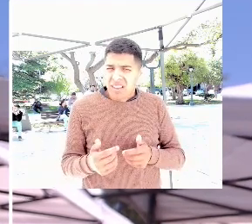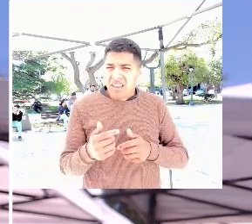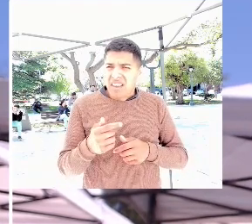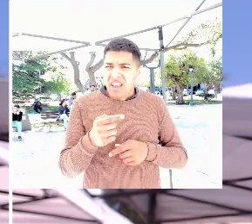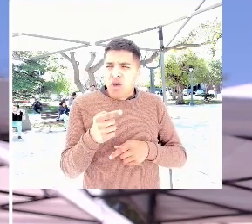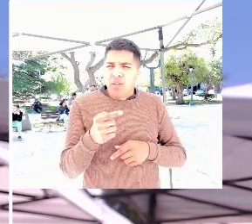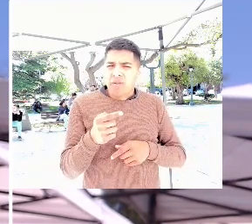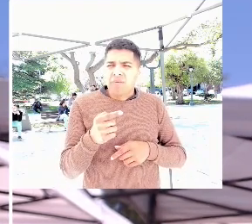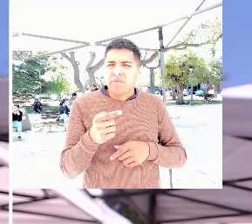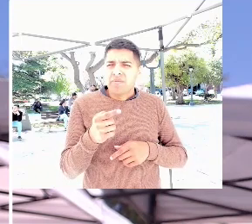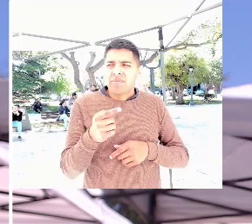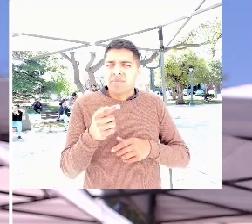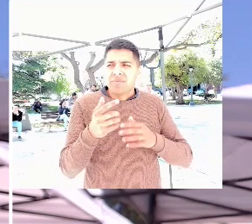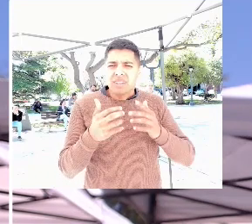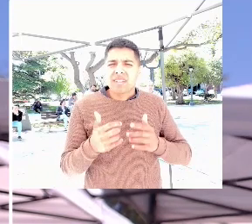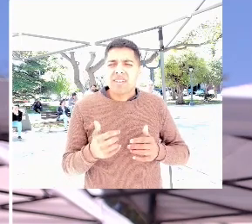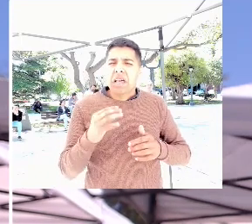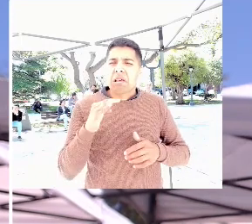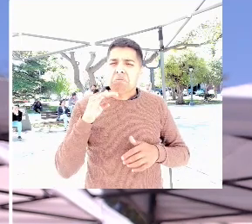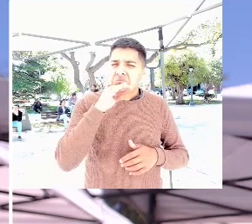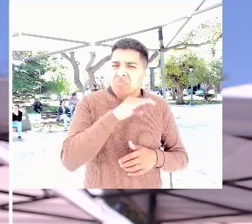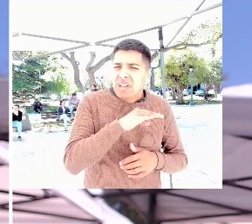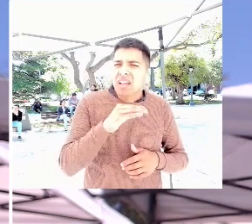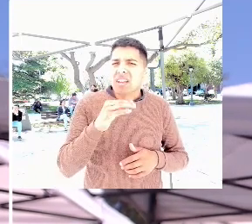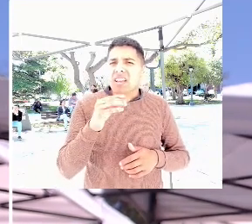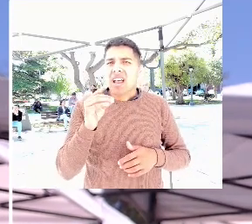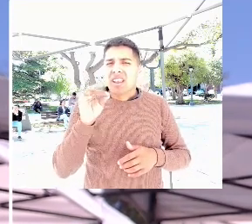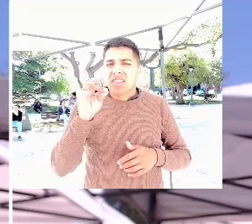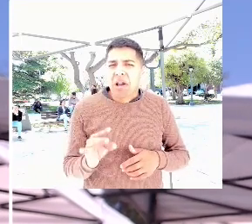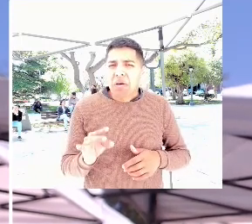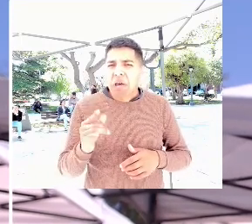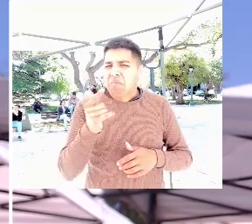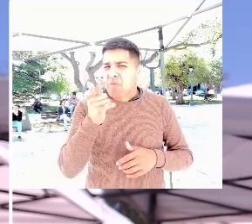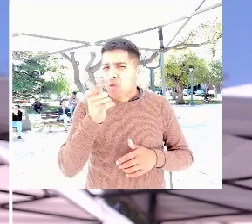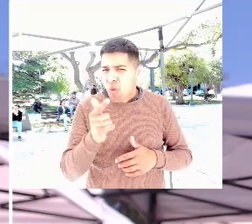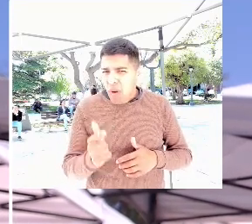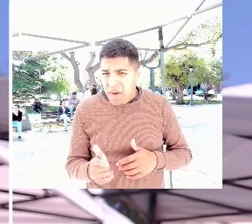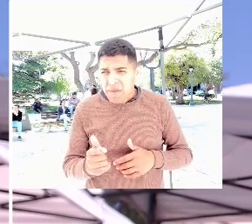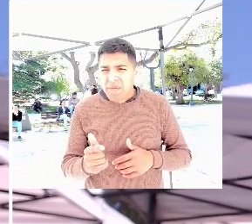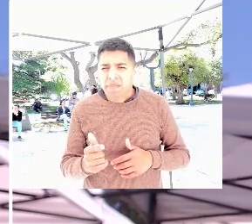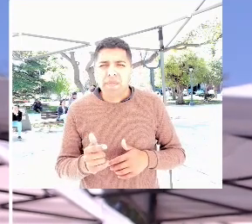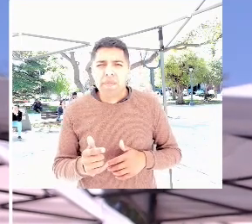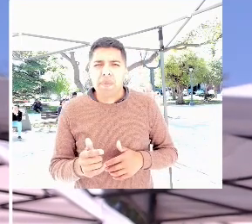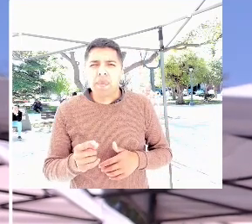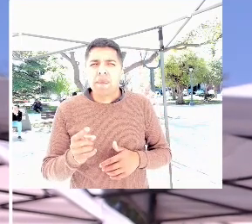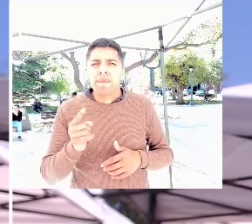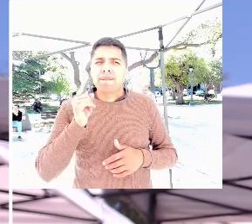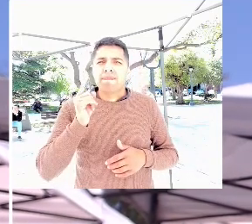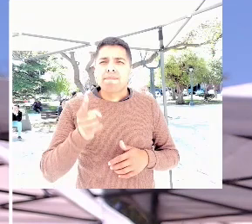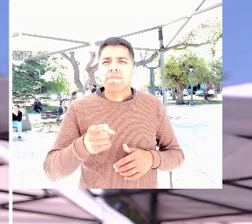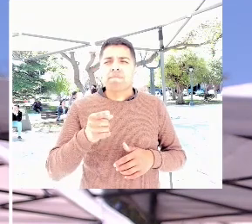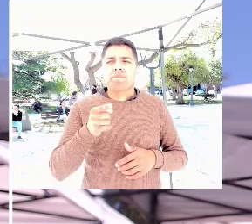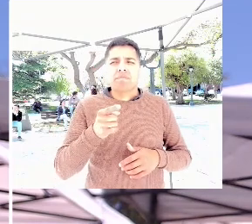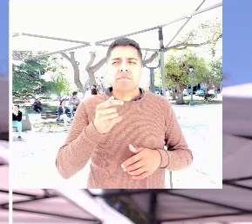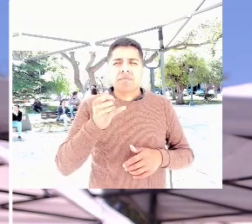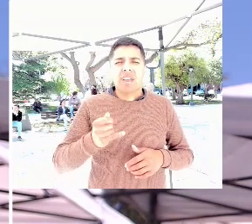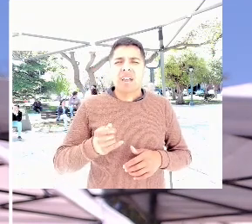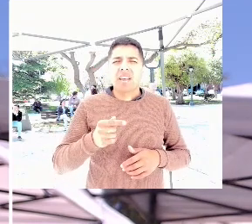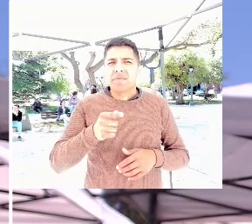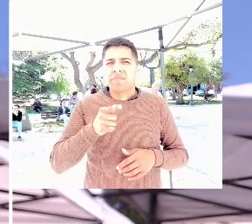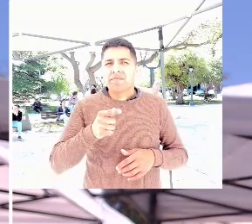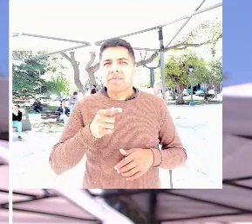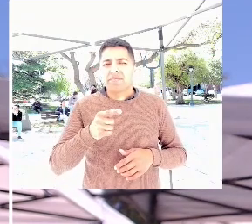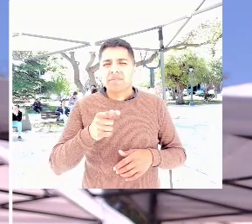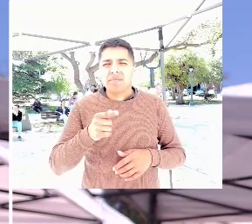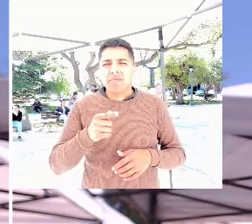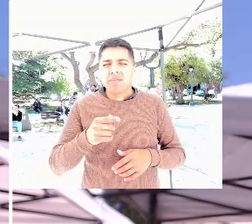siendo un presupuesto equilibrado, sin déficit ni deudas. Y en este yo encuentro la particularidad que